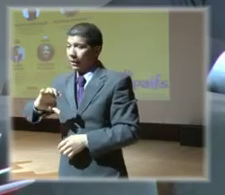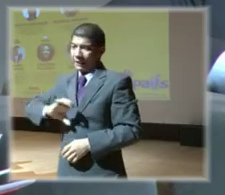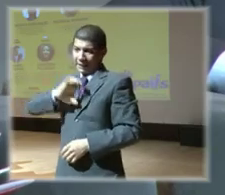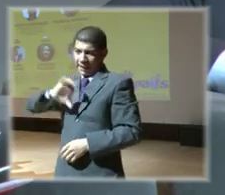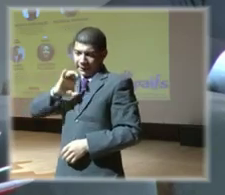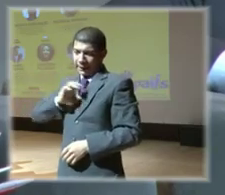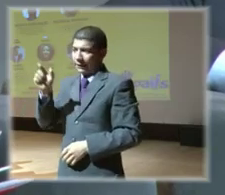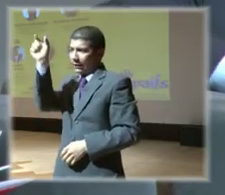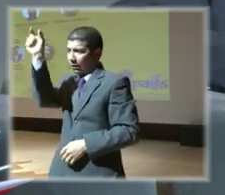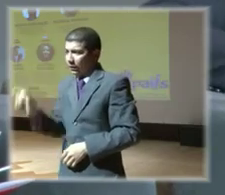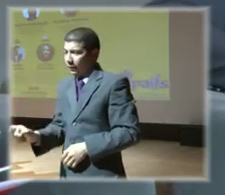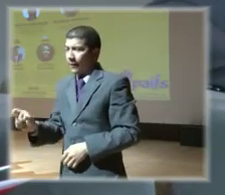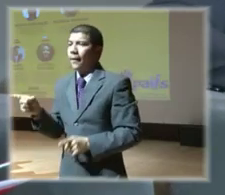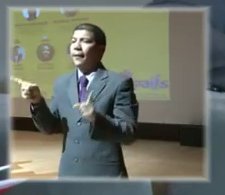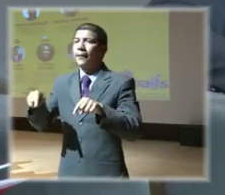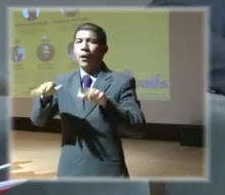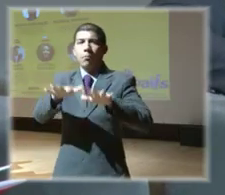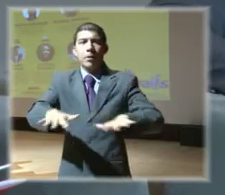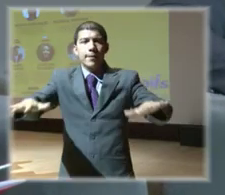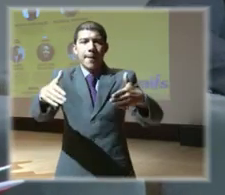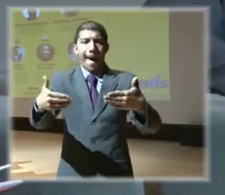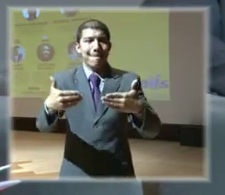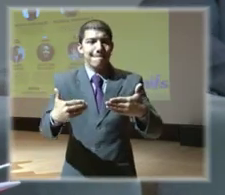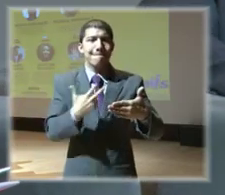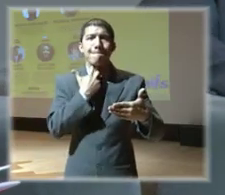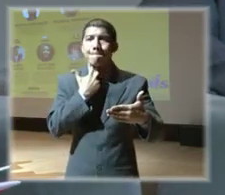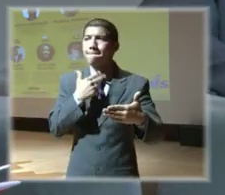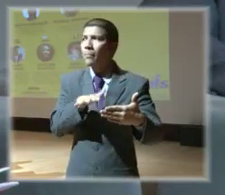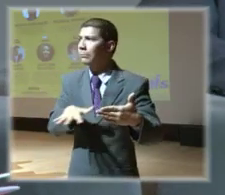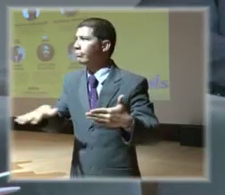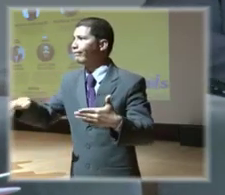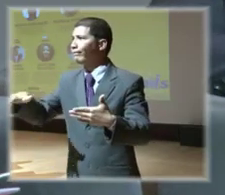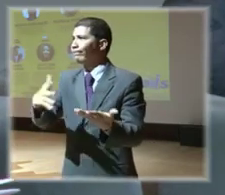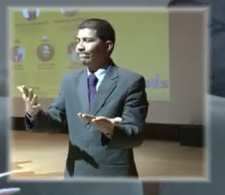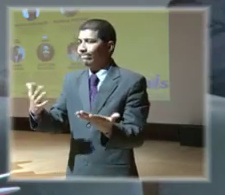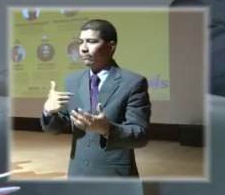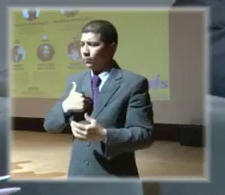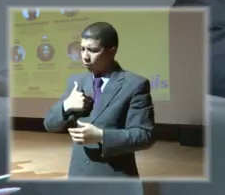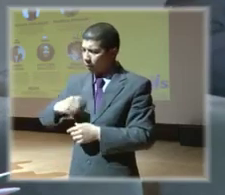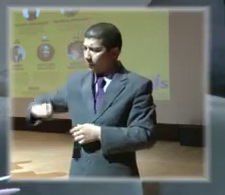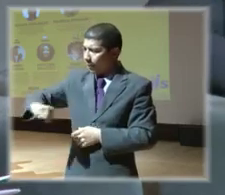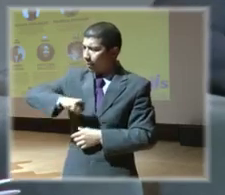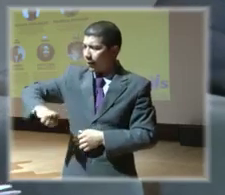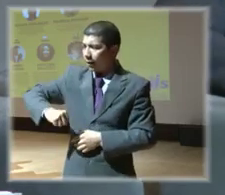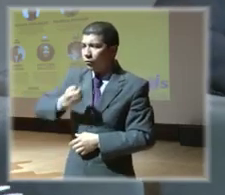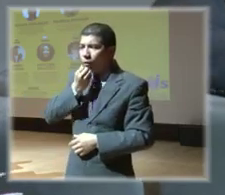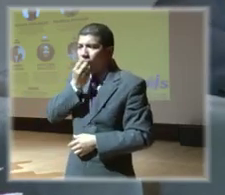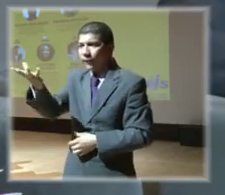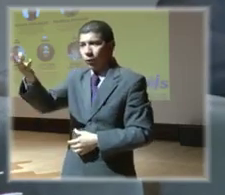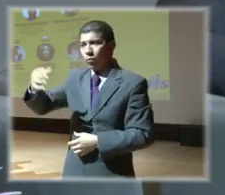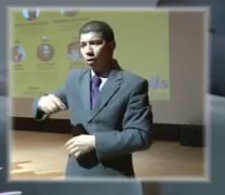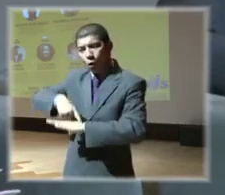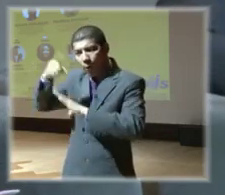persona y las barreras que existen en su entorno que impiden el ejercicio pleno de sus derechos y libertades.